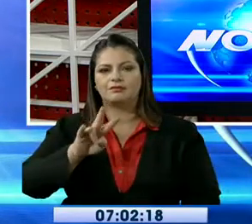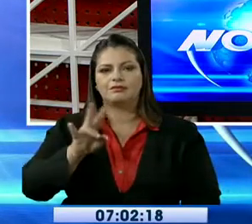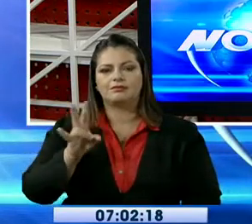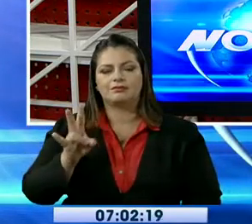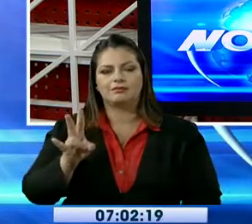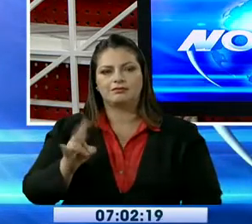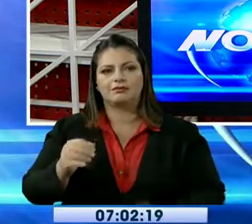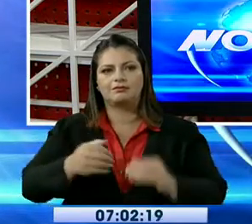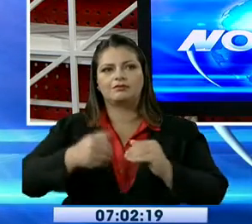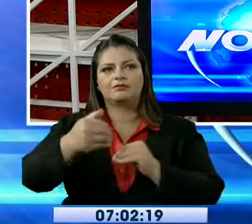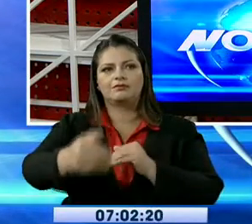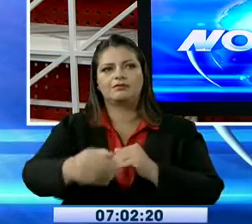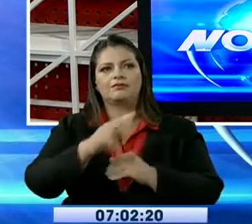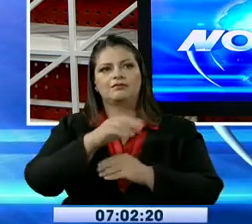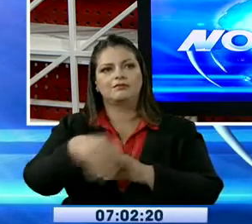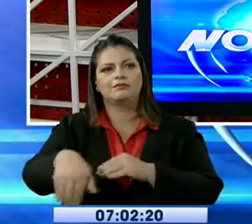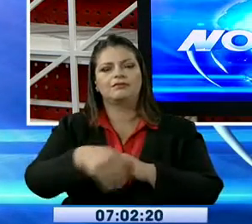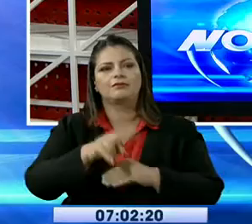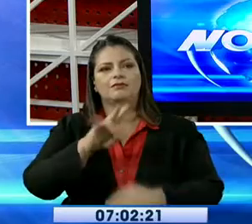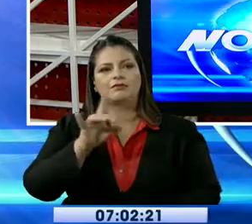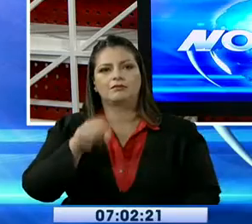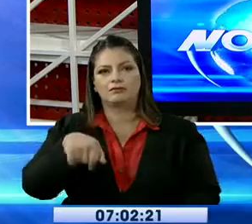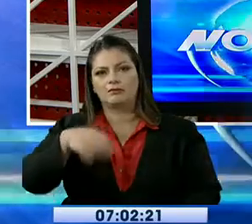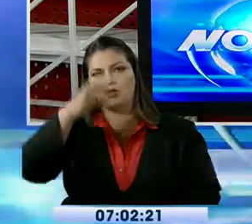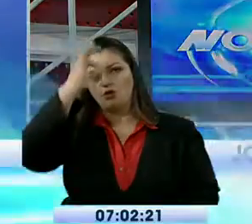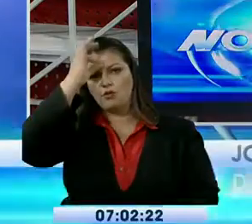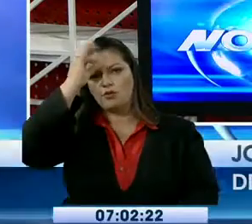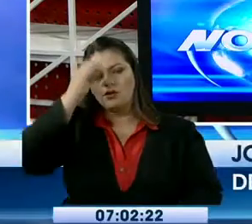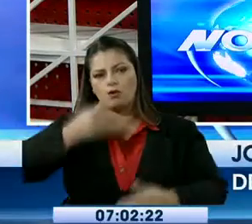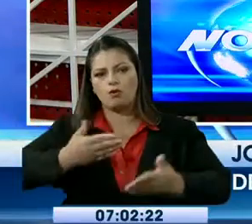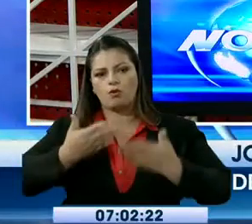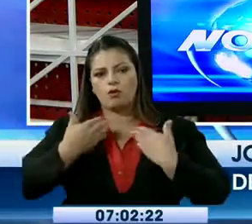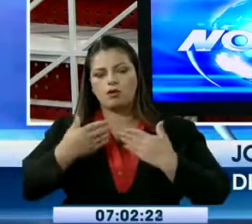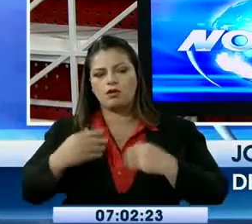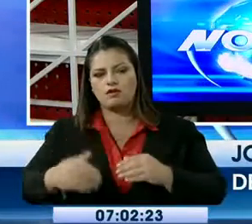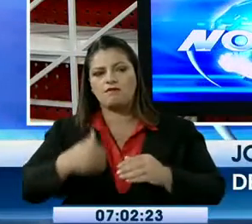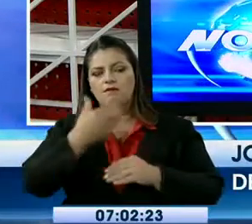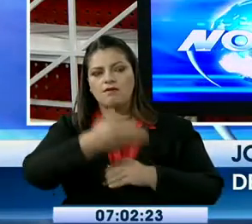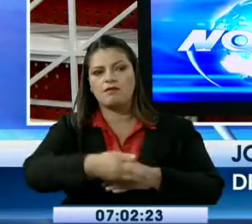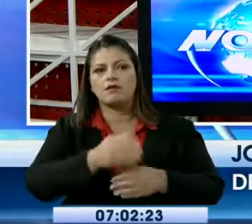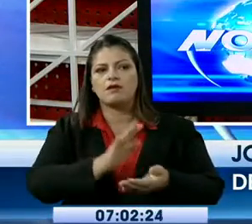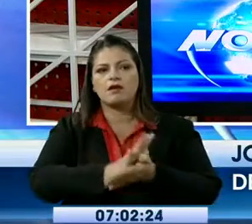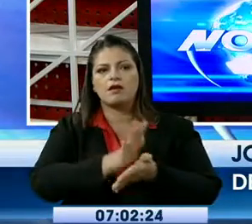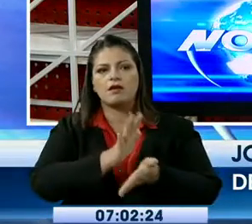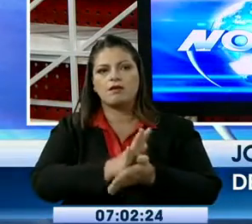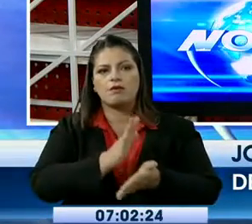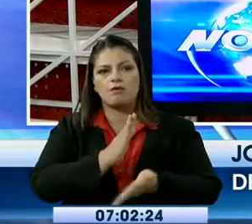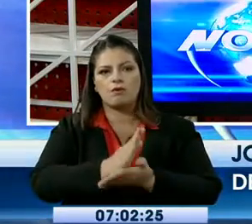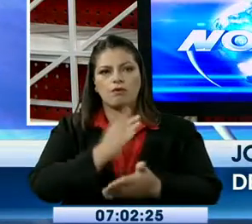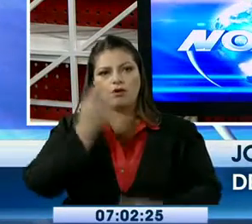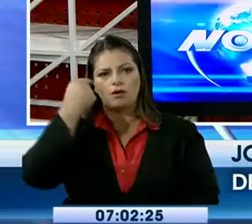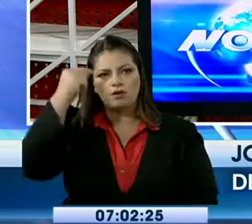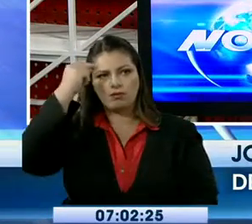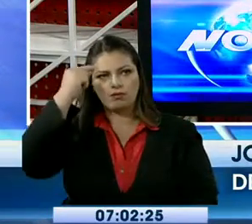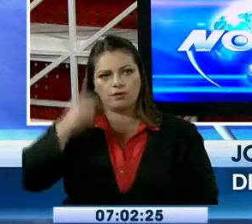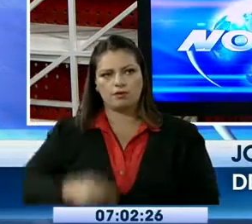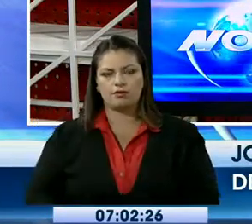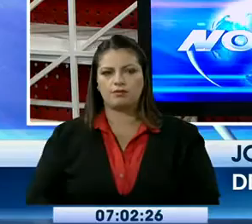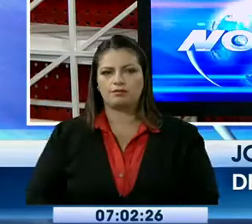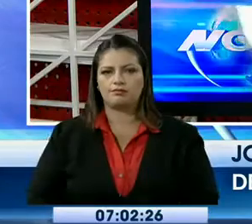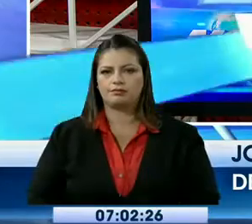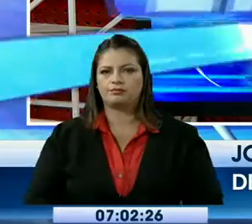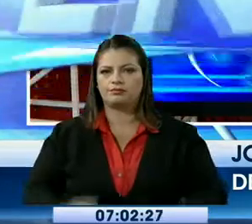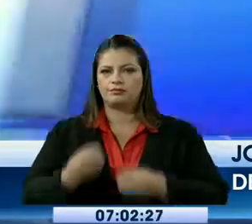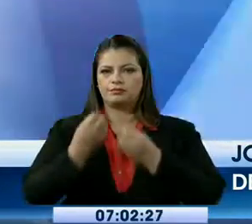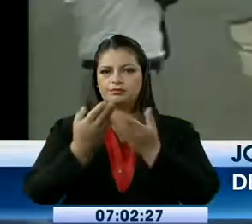al Hospital Guayaquil. ¿Qué pasa por ahí? Frente a una escuela fiscal. Les cuento que acá han construido un baño que